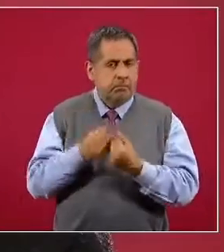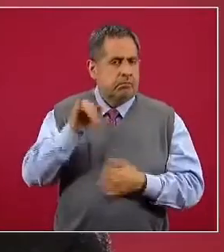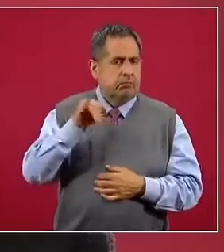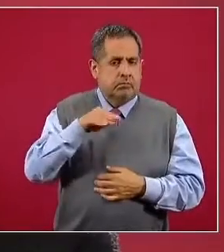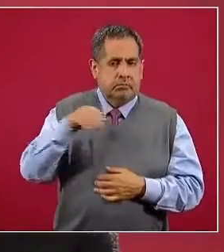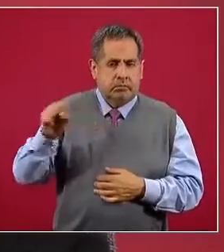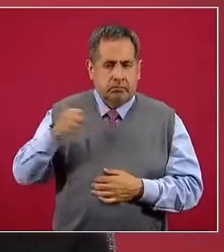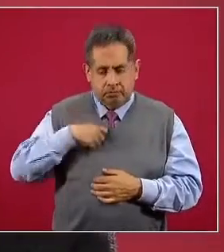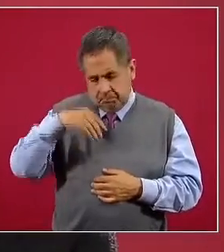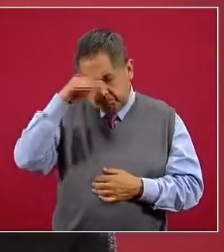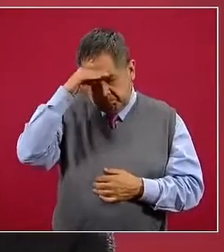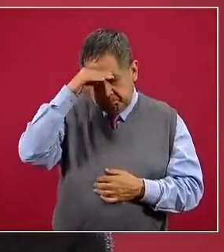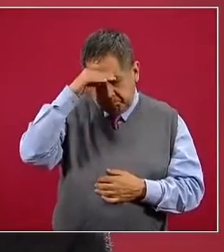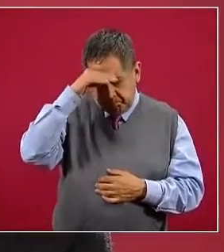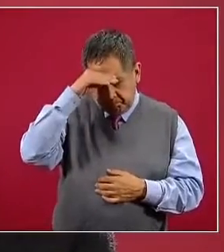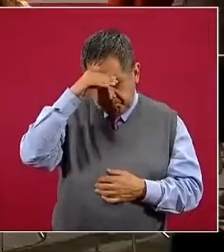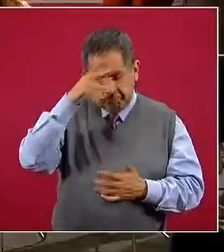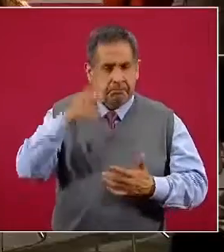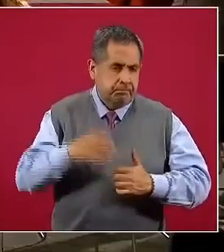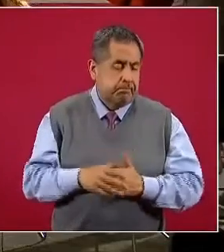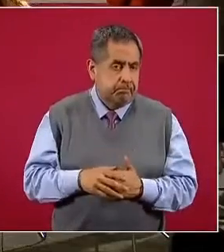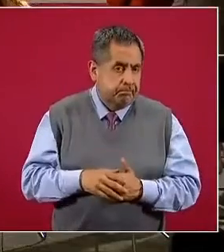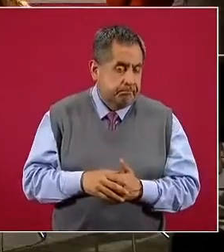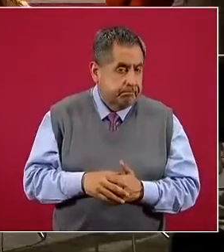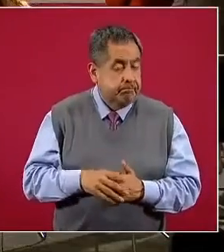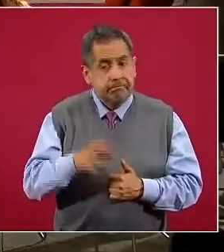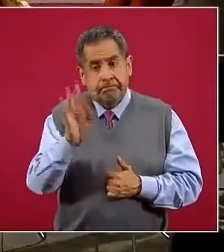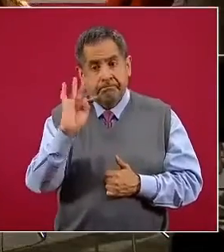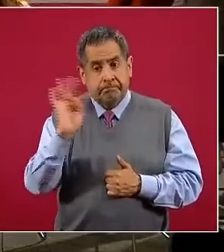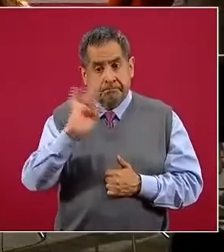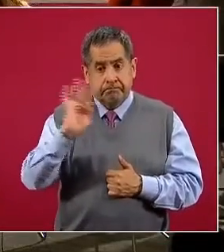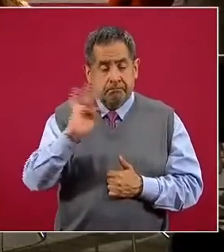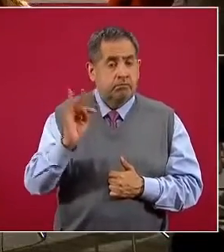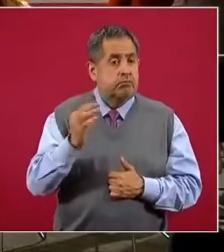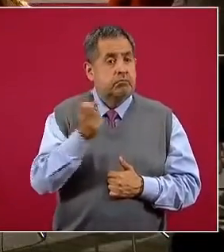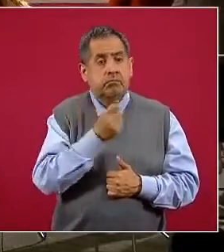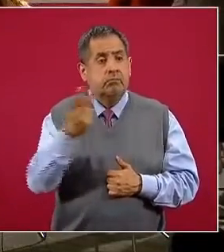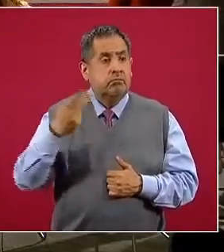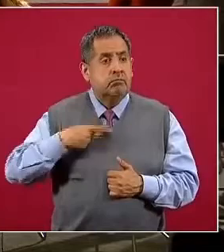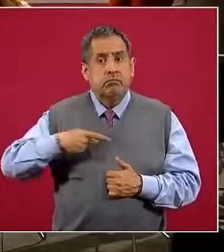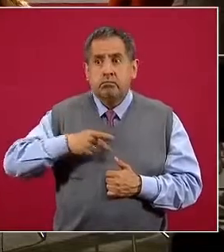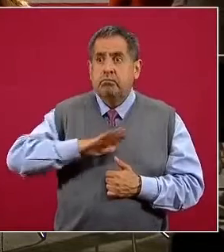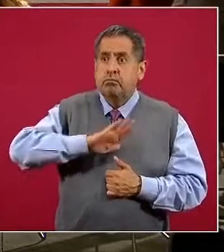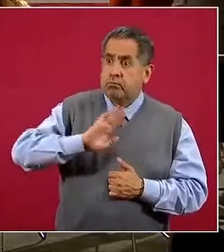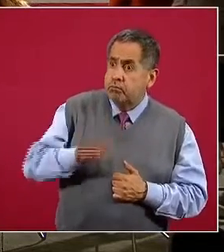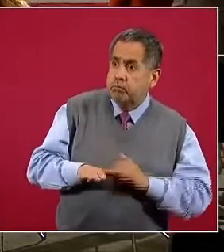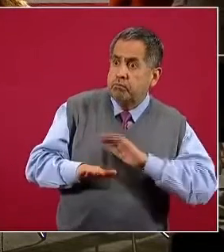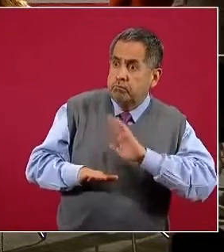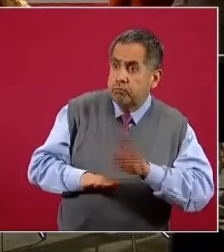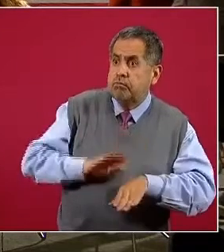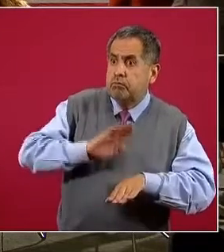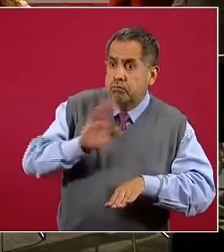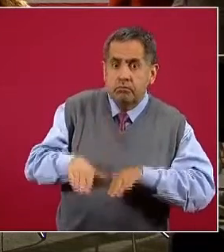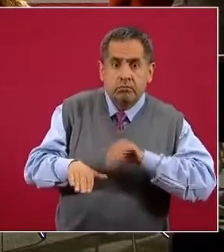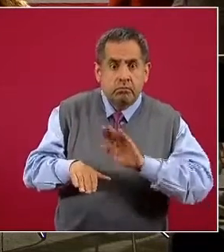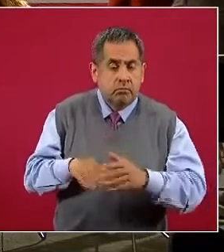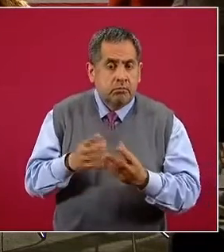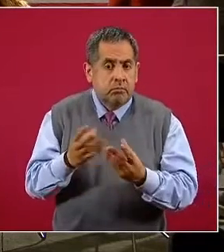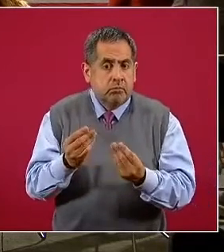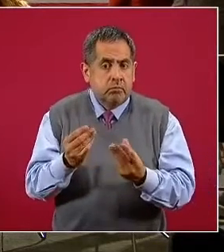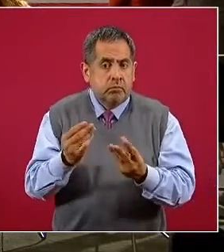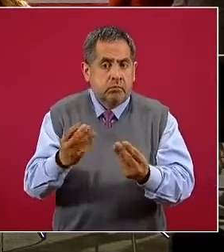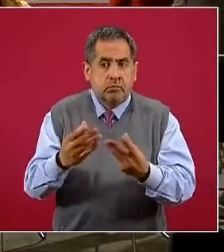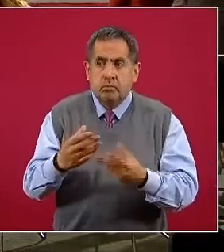Social, que contempla la posibilidad de que pudieran excederse los espacios y el